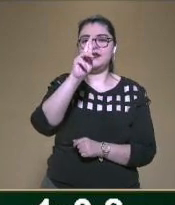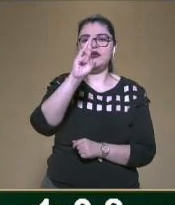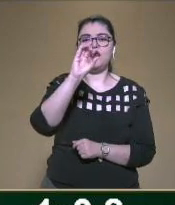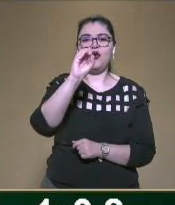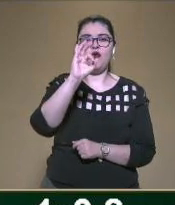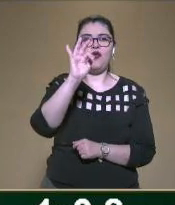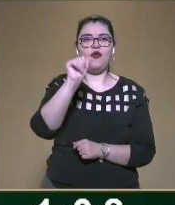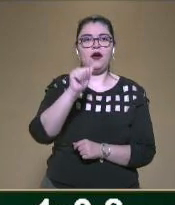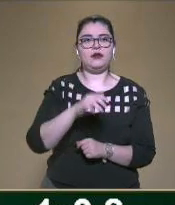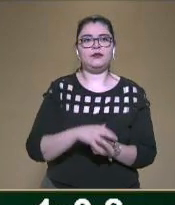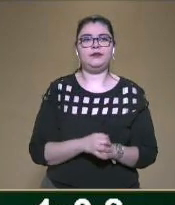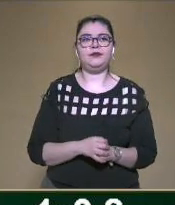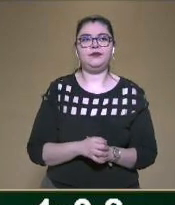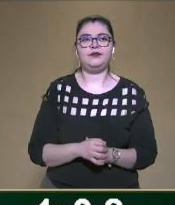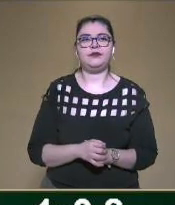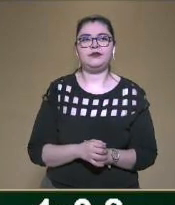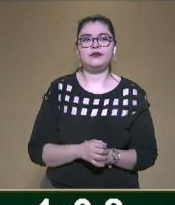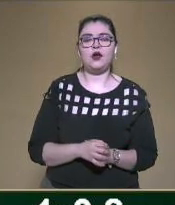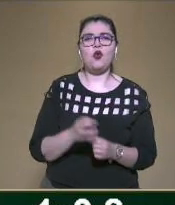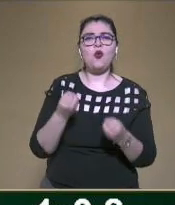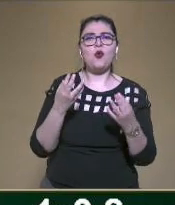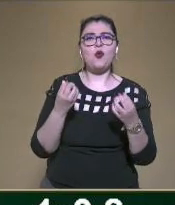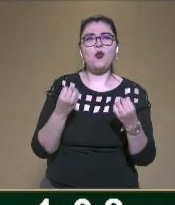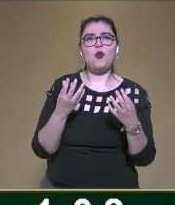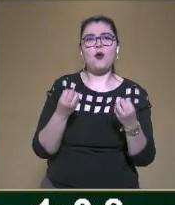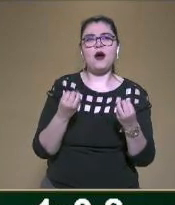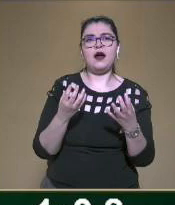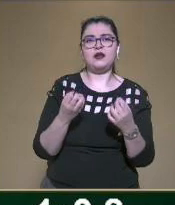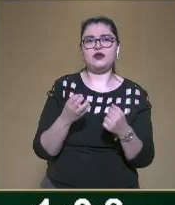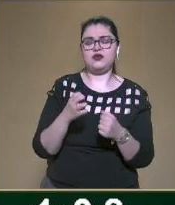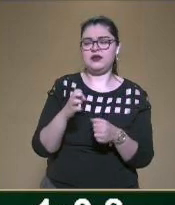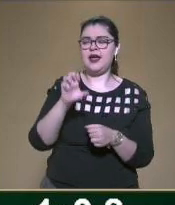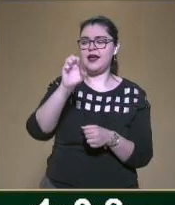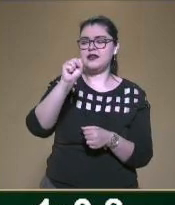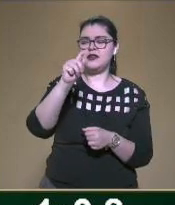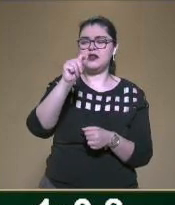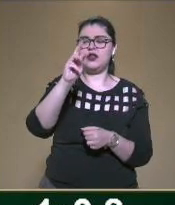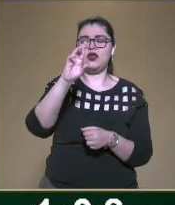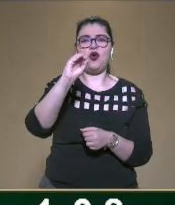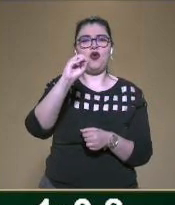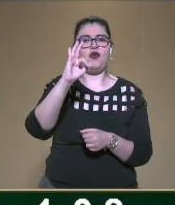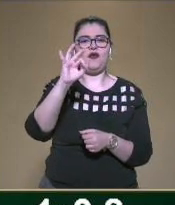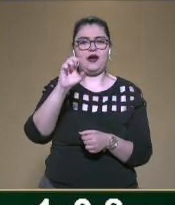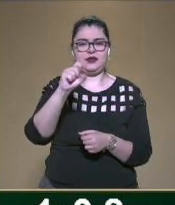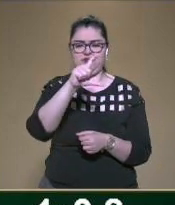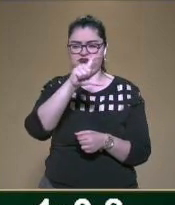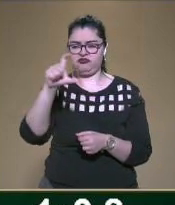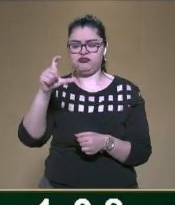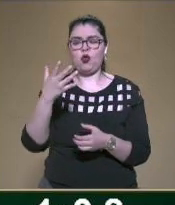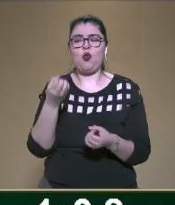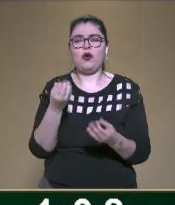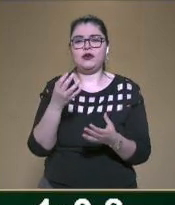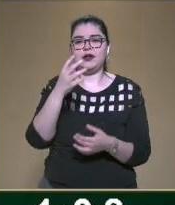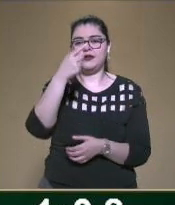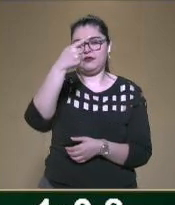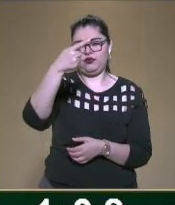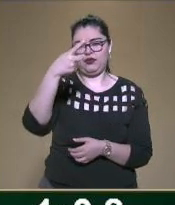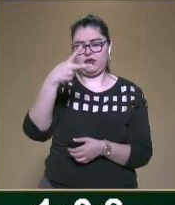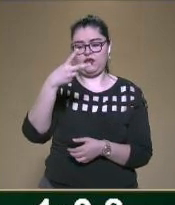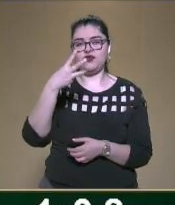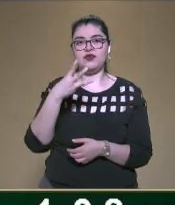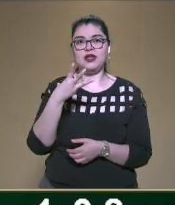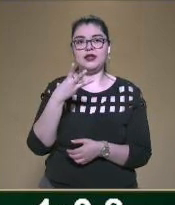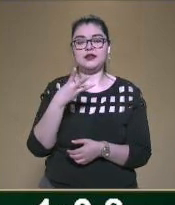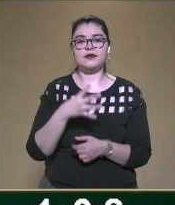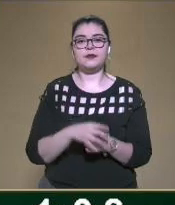y contamos 1, 2, 3. Tiene 3 estrofas. Tiene 3 estrofas. Ahora, cada estrofa, maestro,